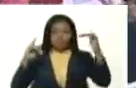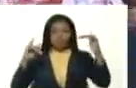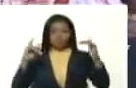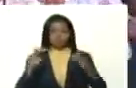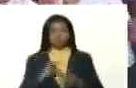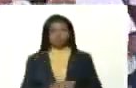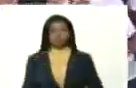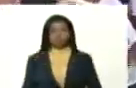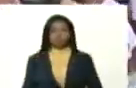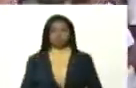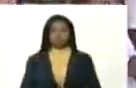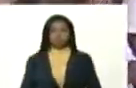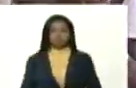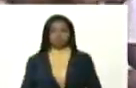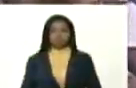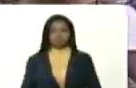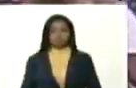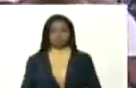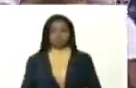Atención.